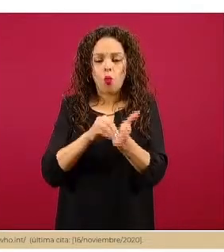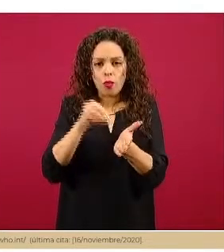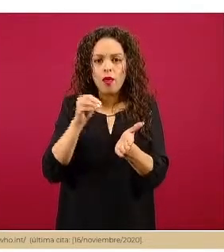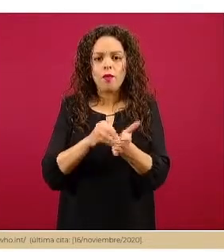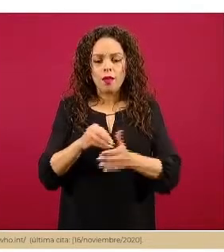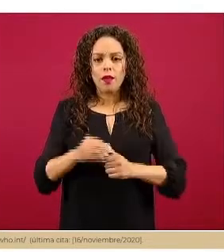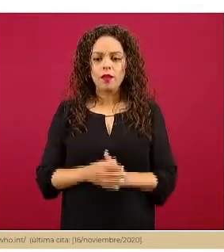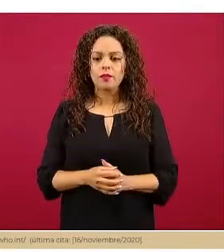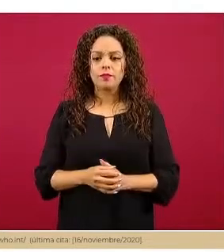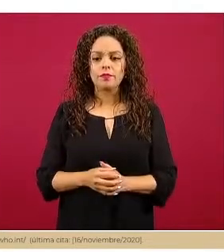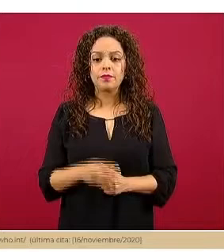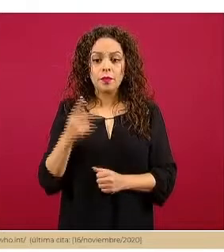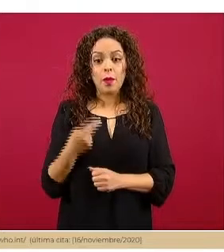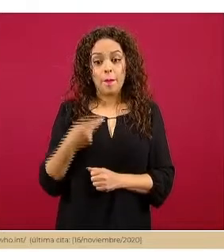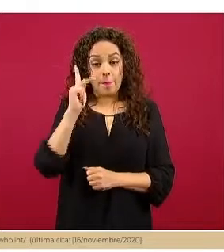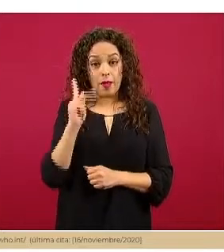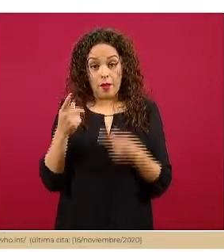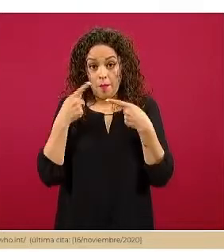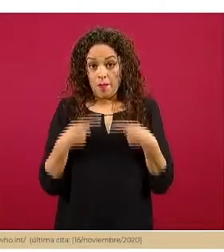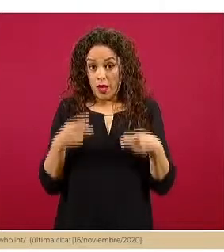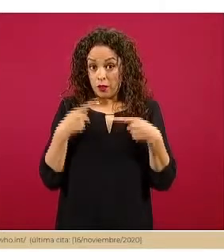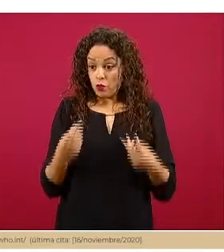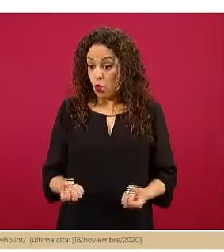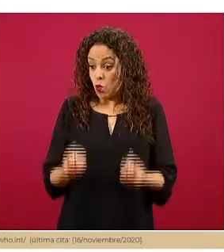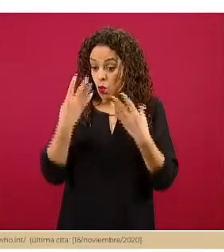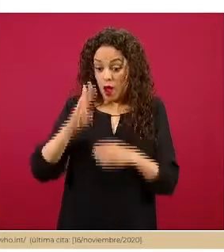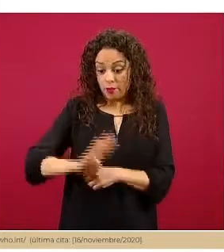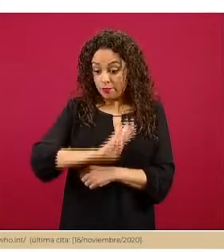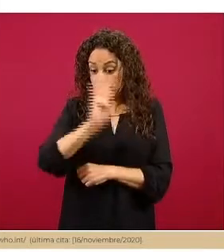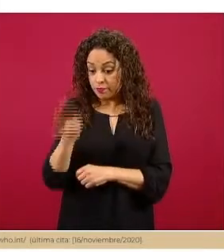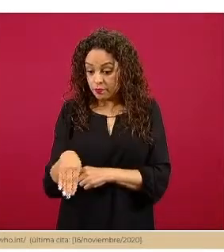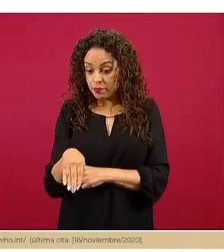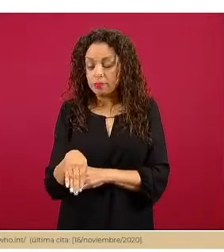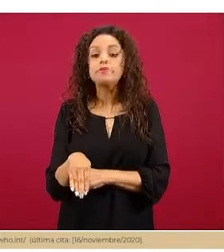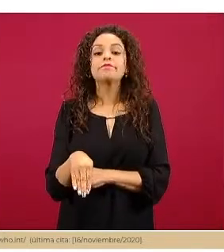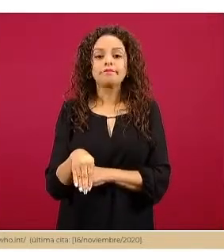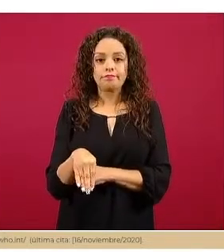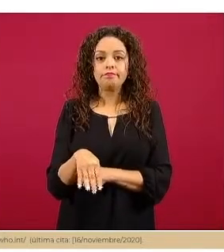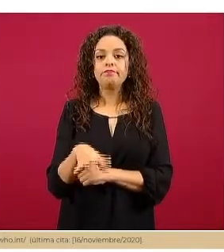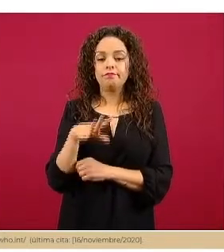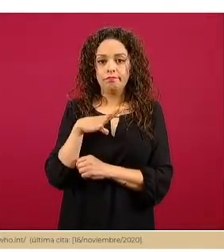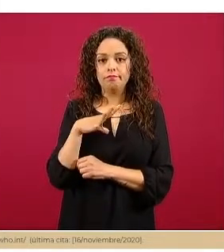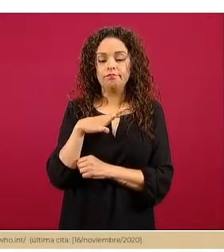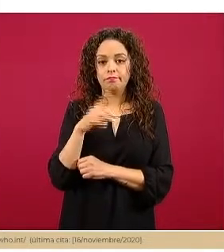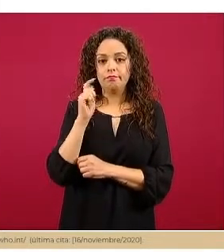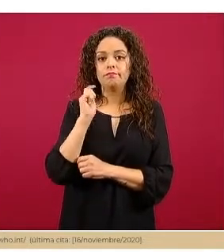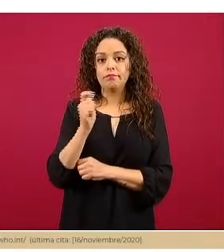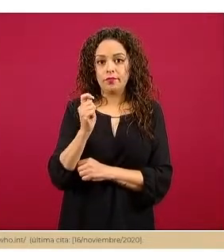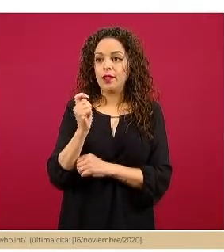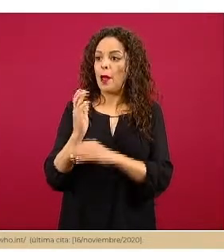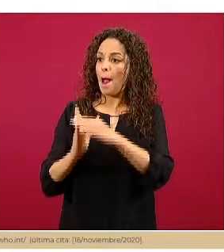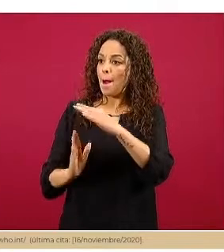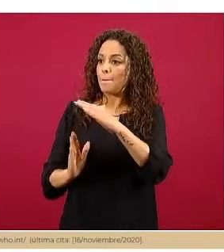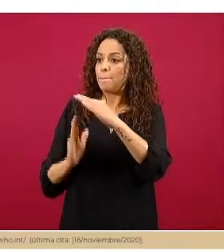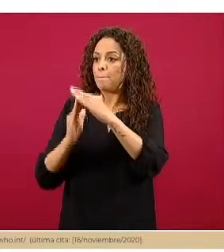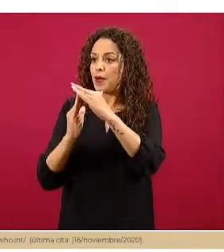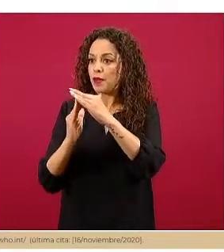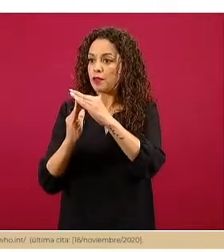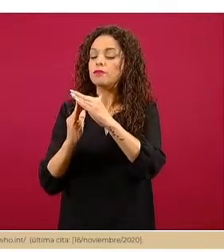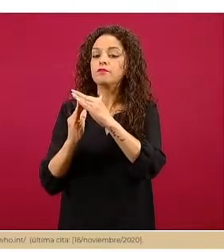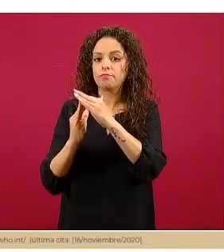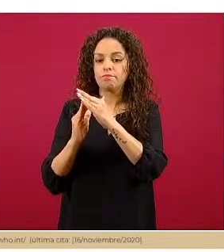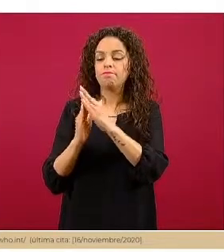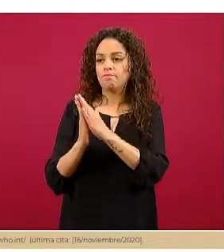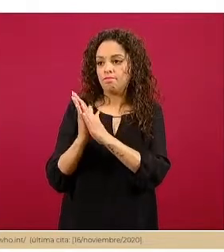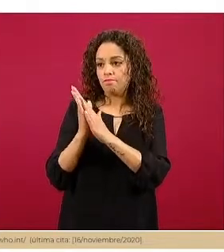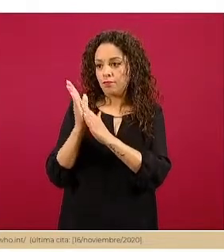pero el número de defunciones se mantiene en un valle de la curva epidémica, del pico de la montaña, se mantiene en un